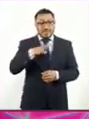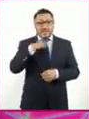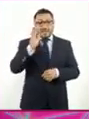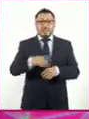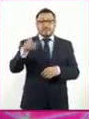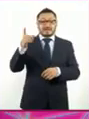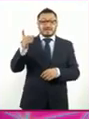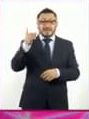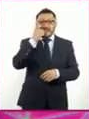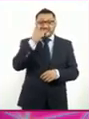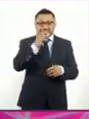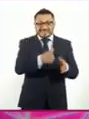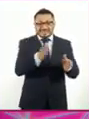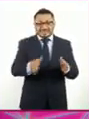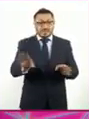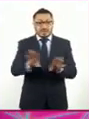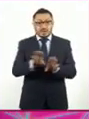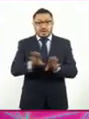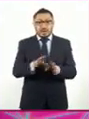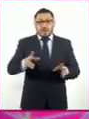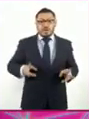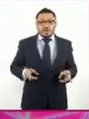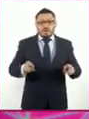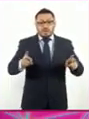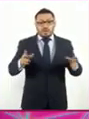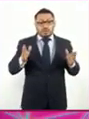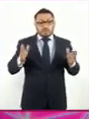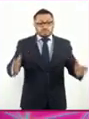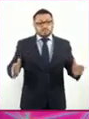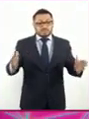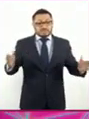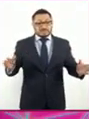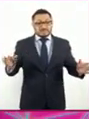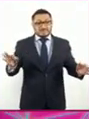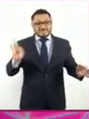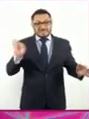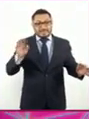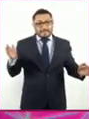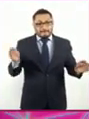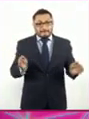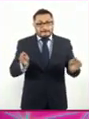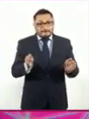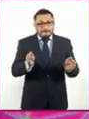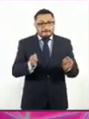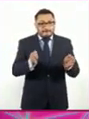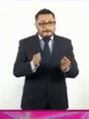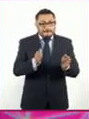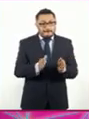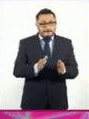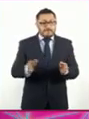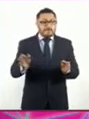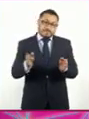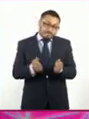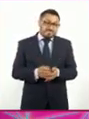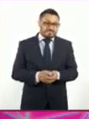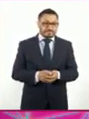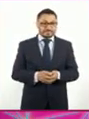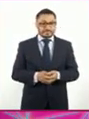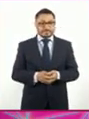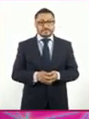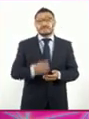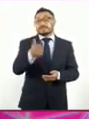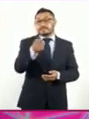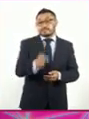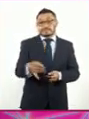dientes, la rotativa cortará las hojas con mayor tamaño. Y si tiene menos dientes, cortará pliegos más pequeños, pues